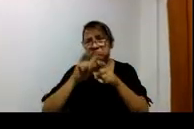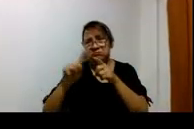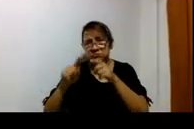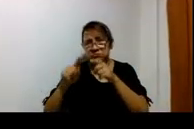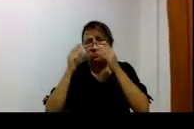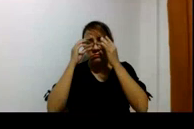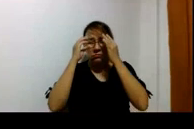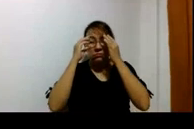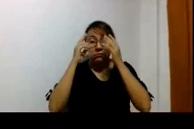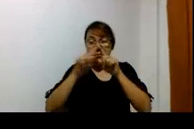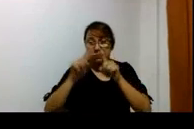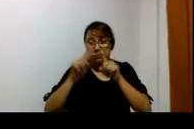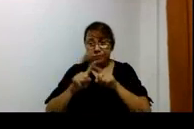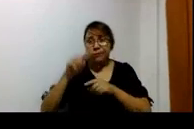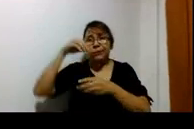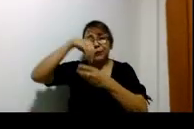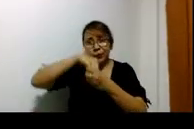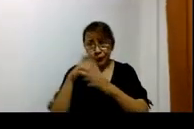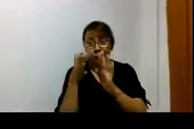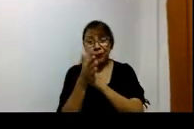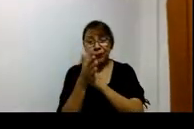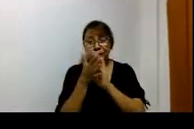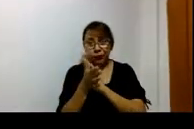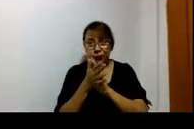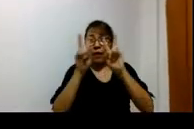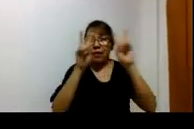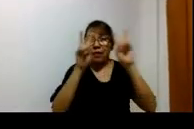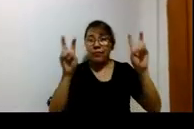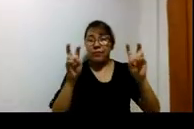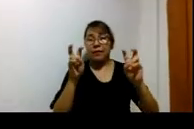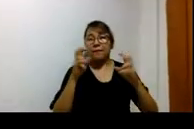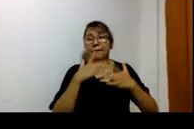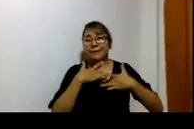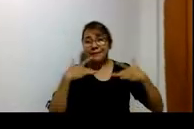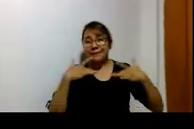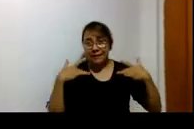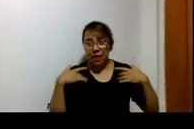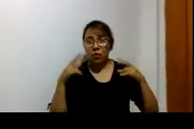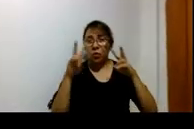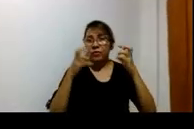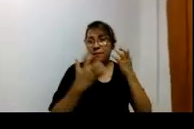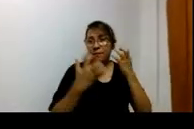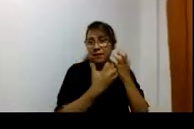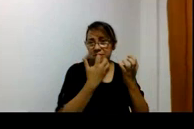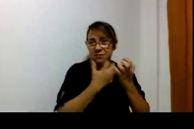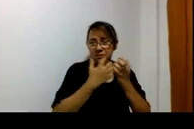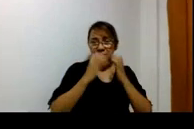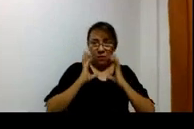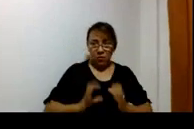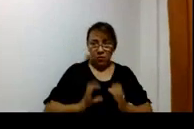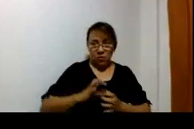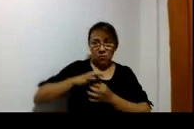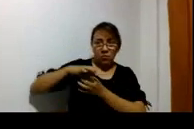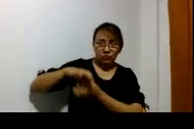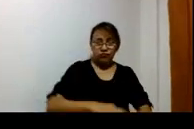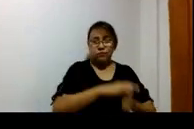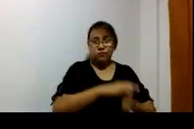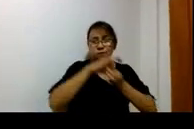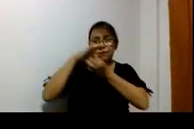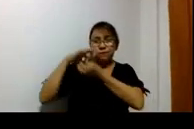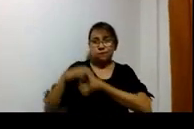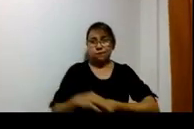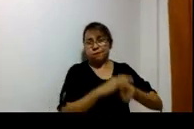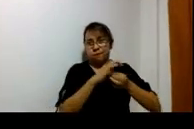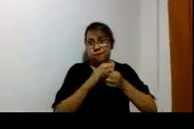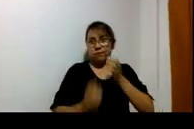muy sencillo, muy básico sobre todo el tema de del tema de los sistemas del cuerpo humano. En cuanto a